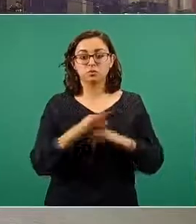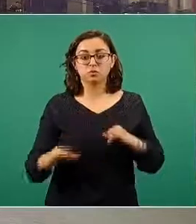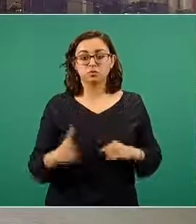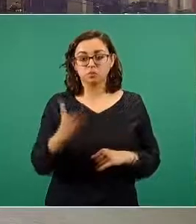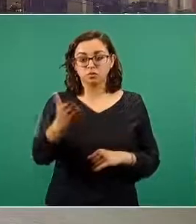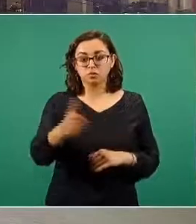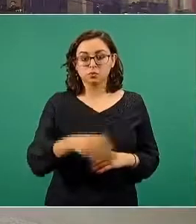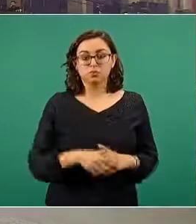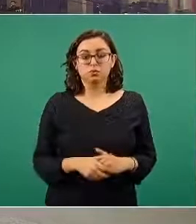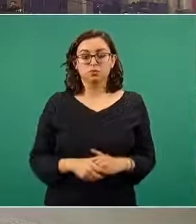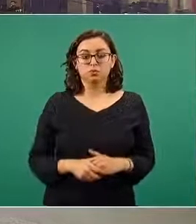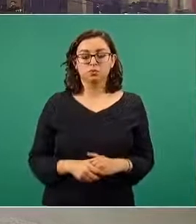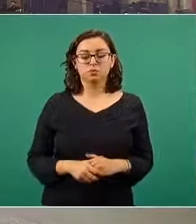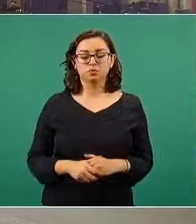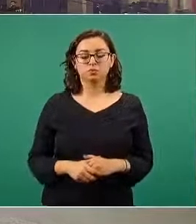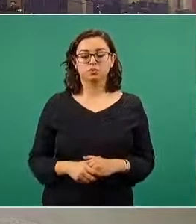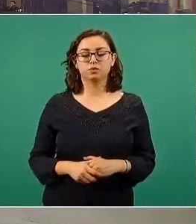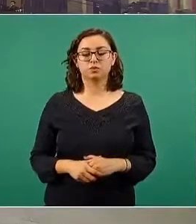por favor, Juan.